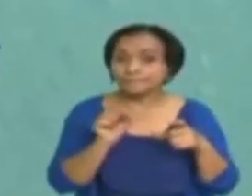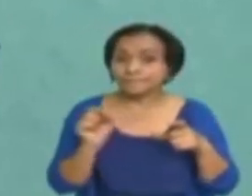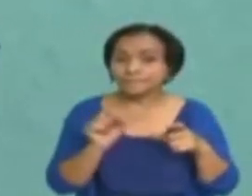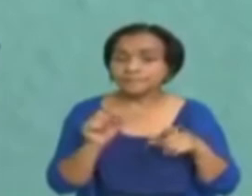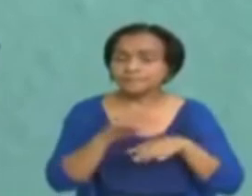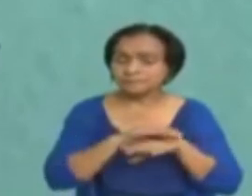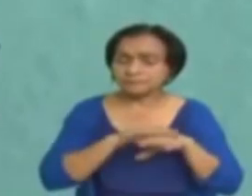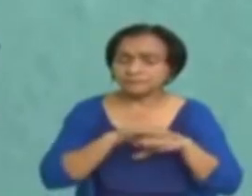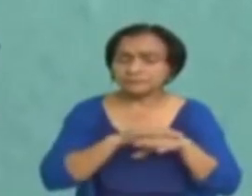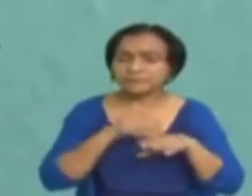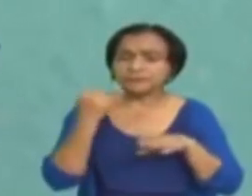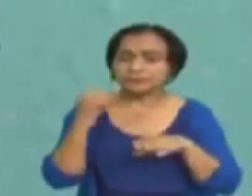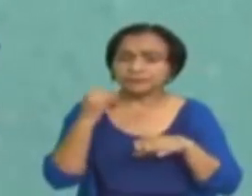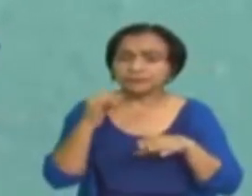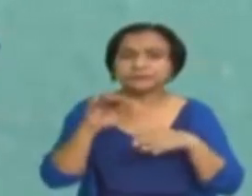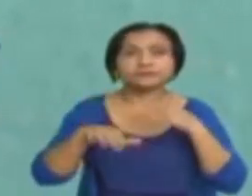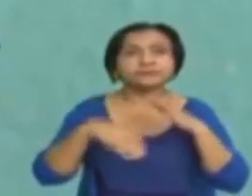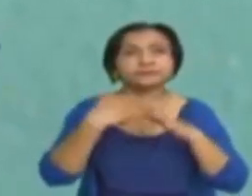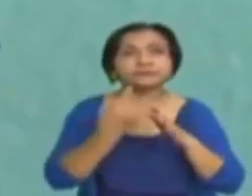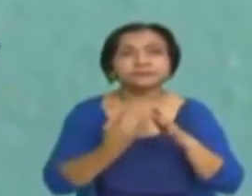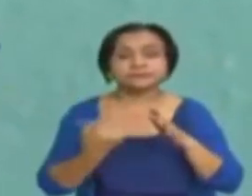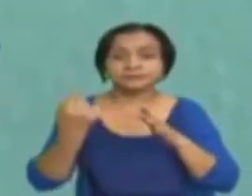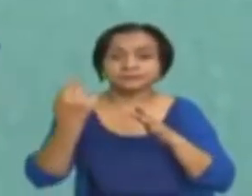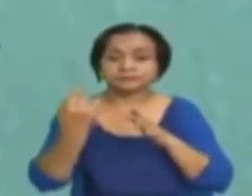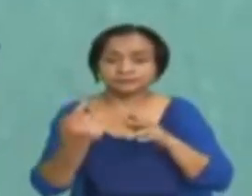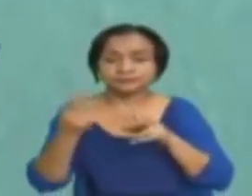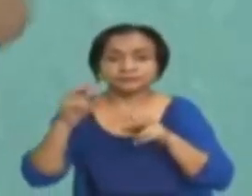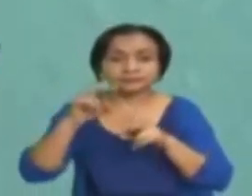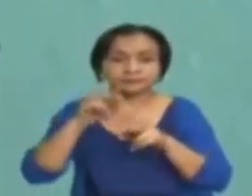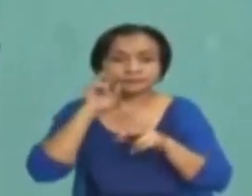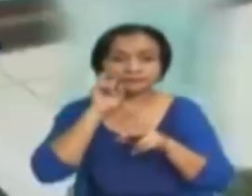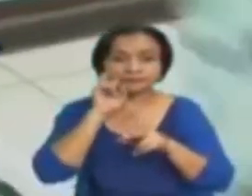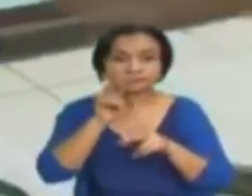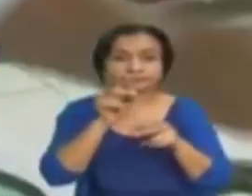Integración Centroamericana, SICA, Nicaragua ha aplicado unas